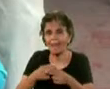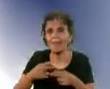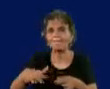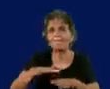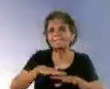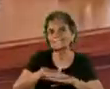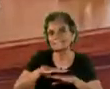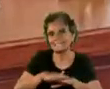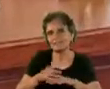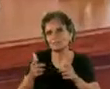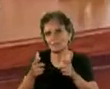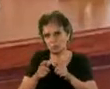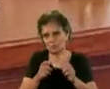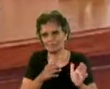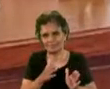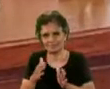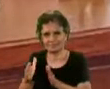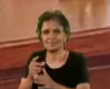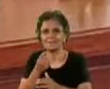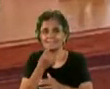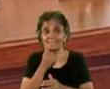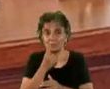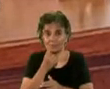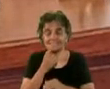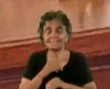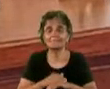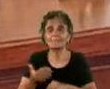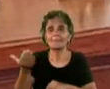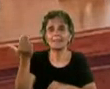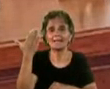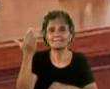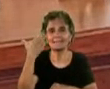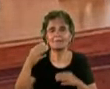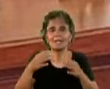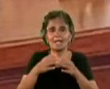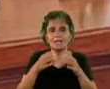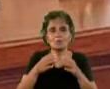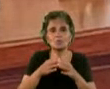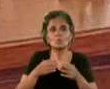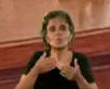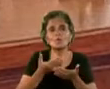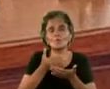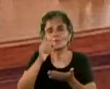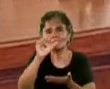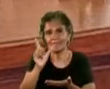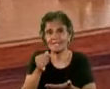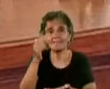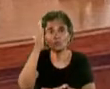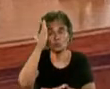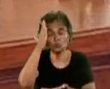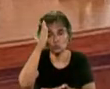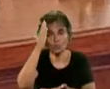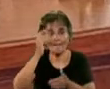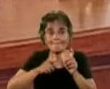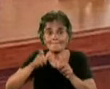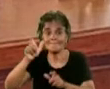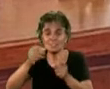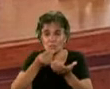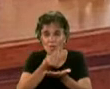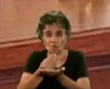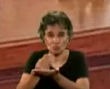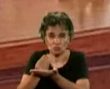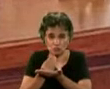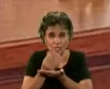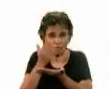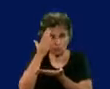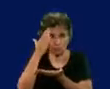Pringles. San Luis estuvo en la Asamblea del Consejo Federal de Cultura, que contó con la presencia de las máximas autoridades de